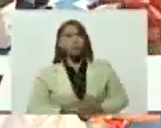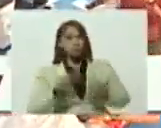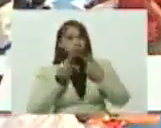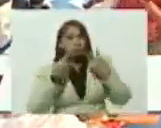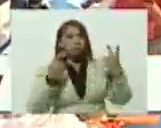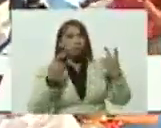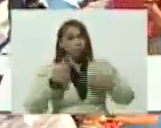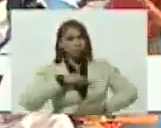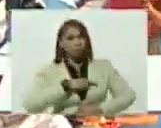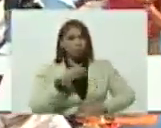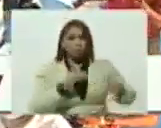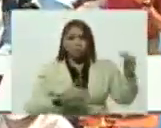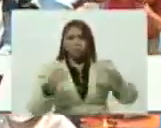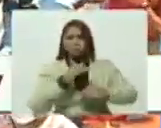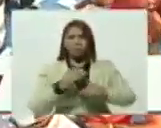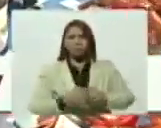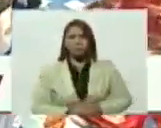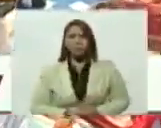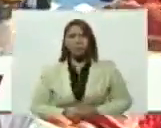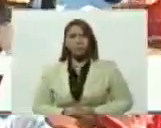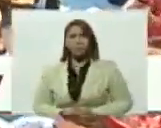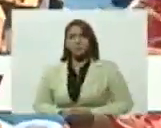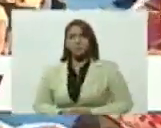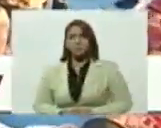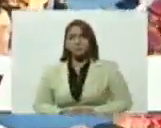que venceremos. Nos Liu,